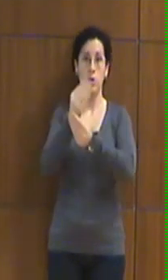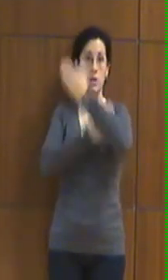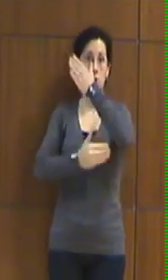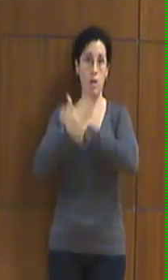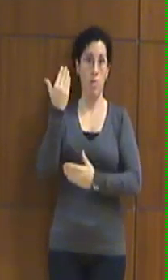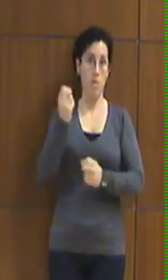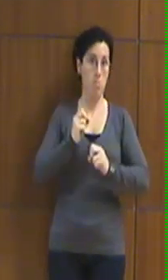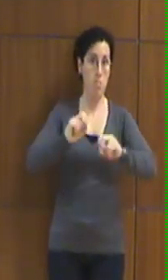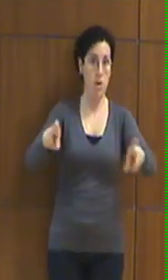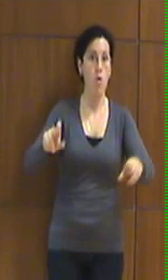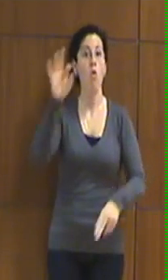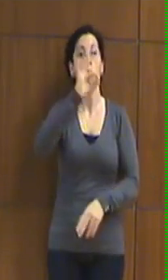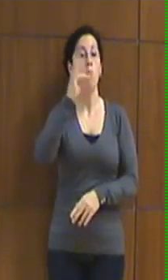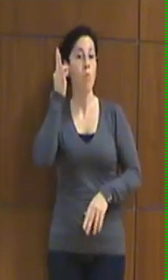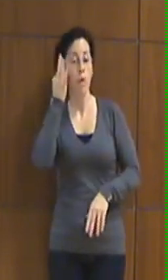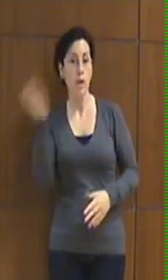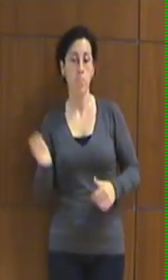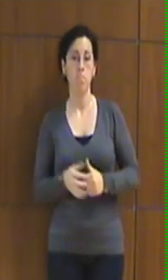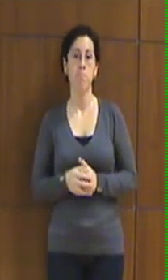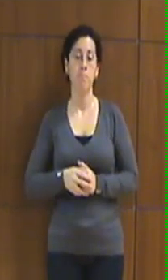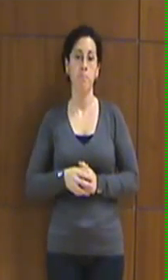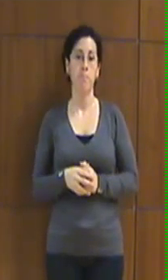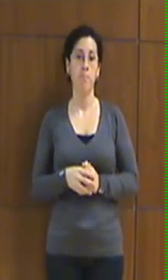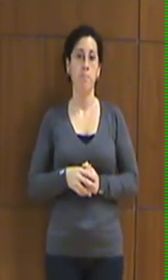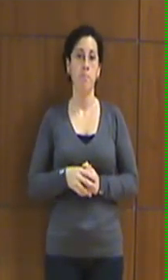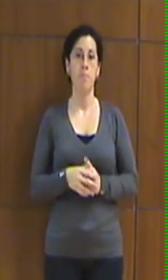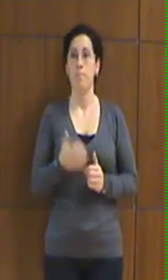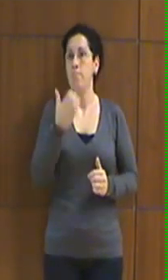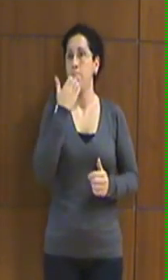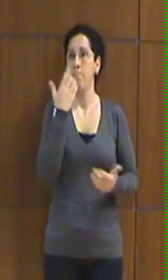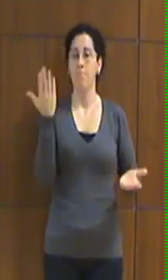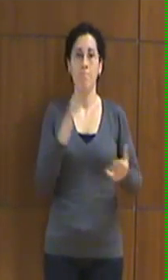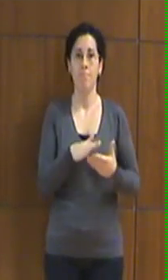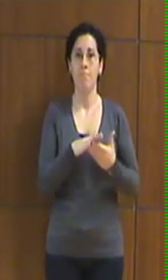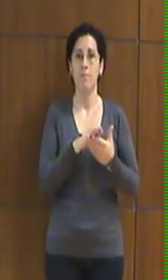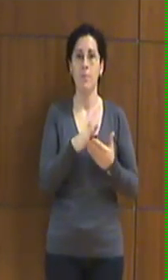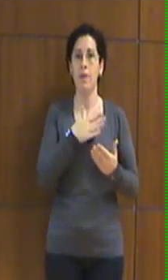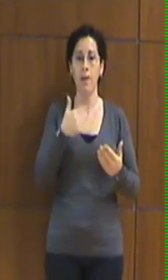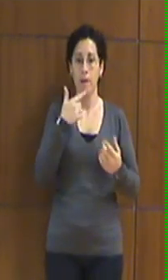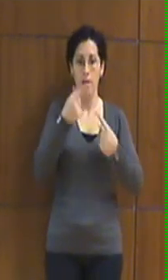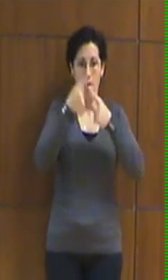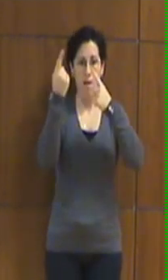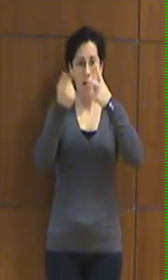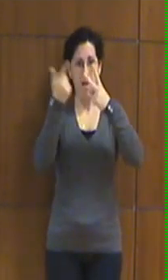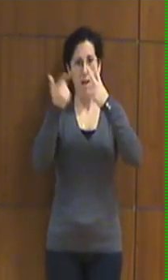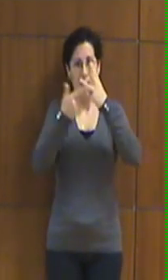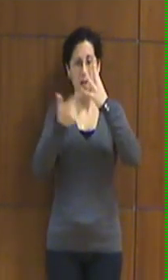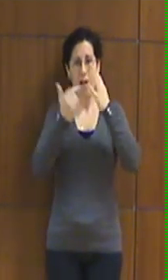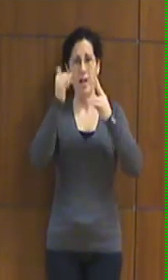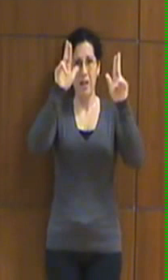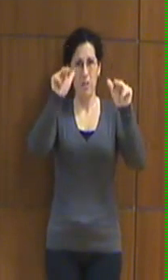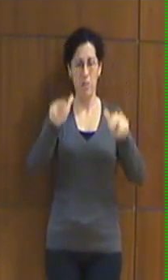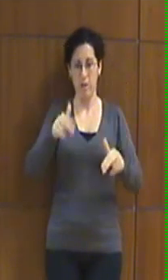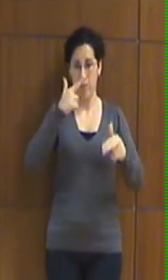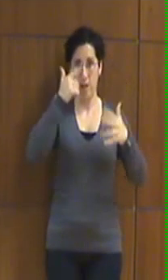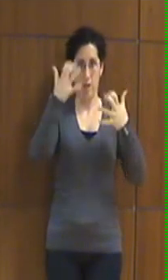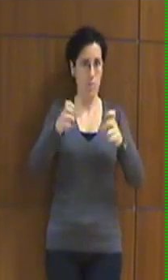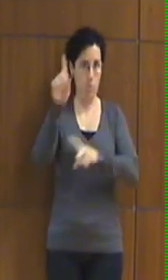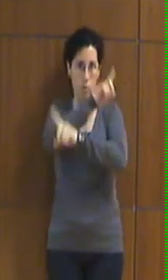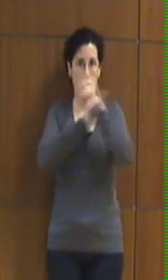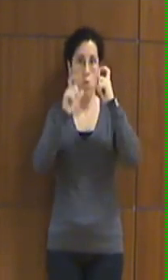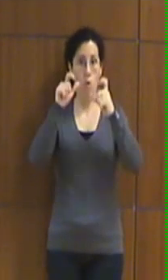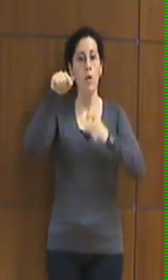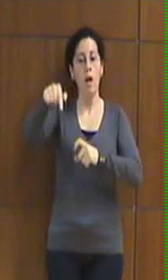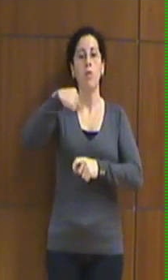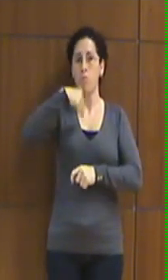Mujer, que es otro de los grandes... es decir, bueno, esto es terrorífico. Entonces yo creo que ahí sí que tenemos que